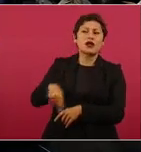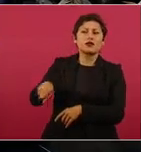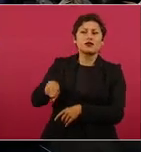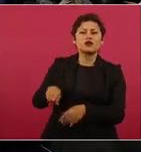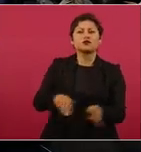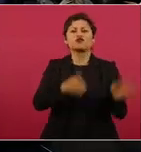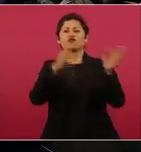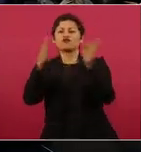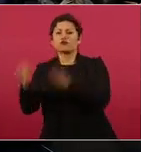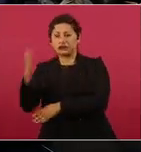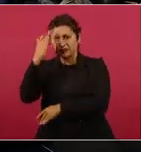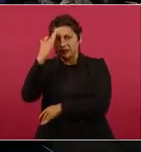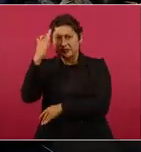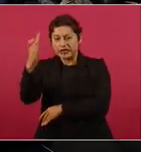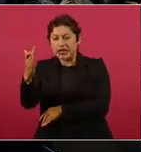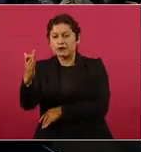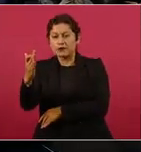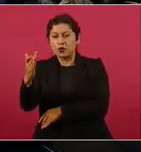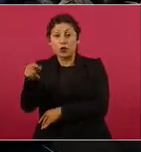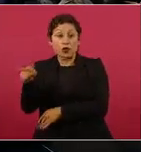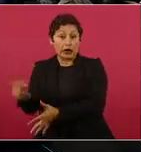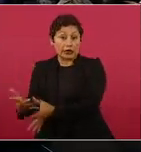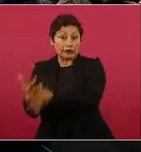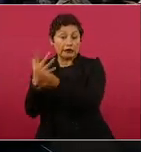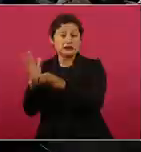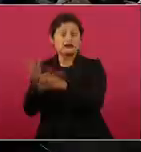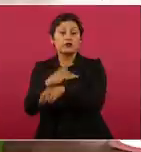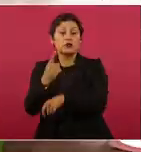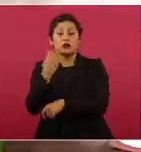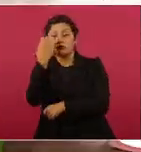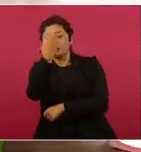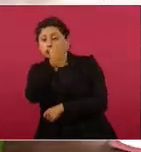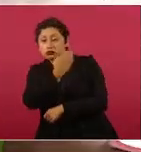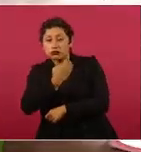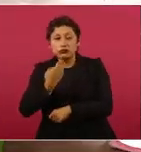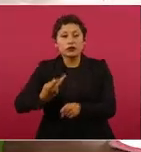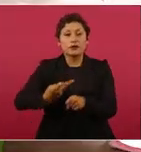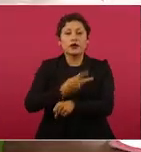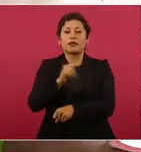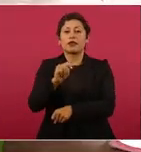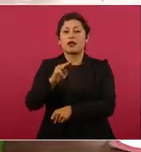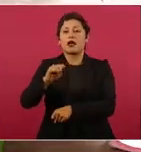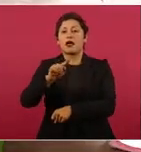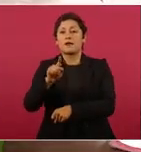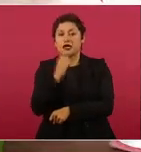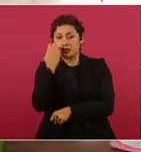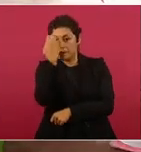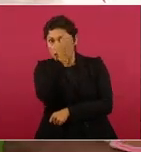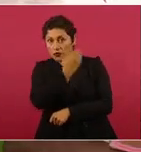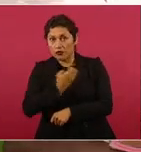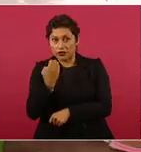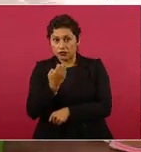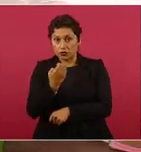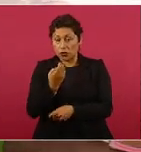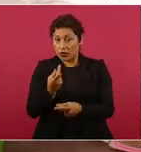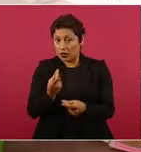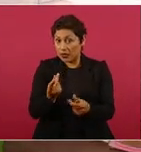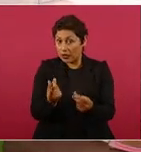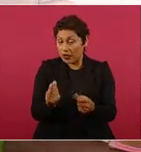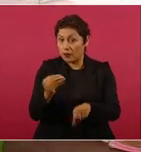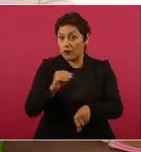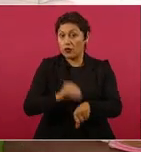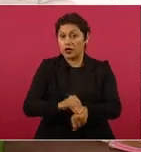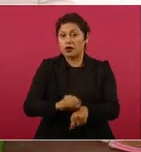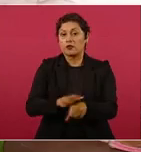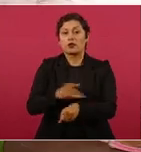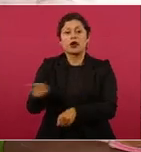de analizar si realmente este tamiz se puede implementar de manera eficaz, sobre todo porque se necesita una serie de